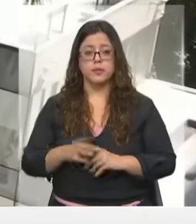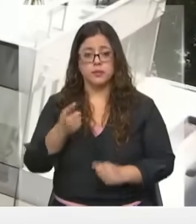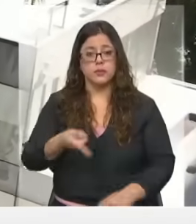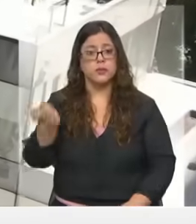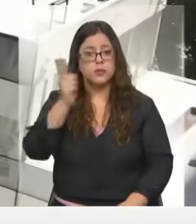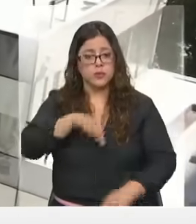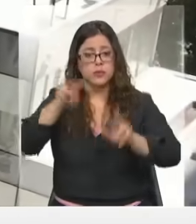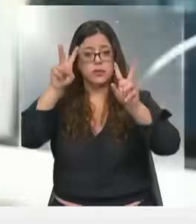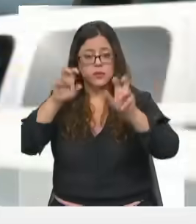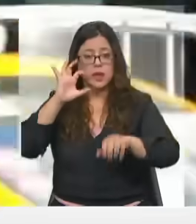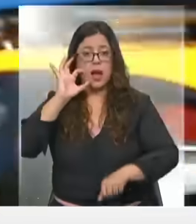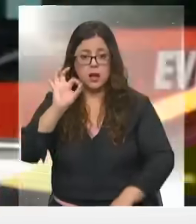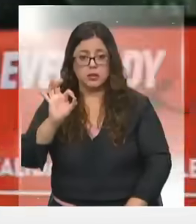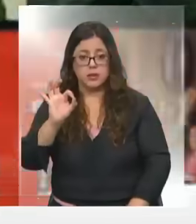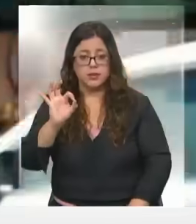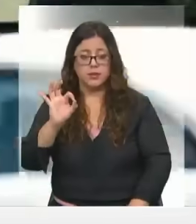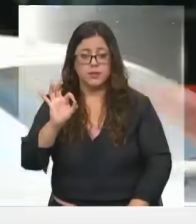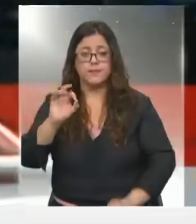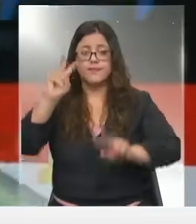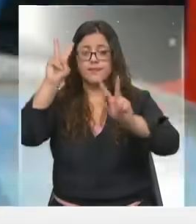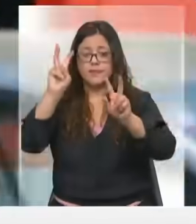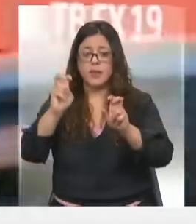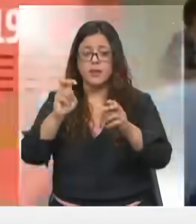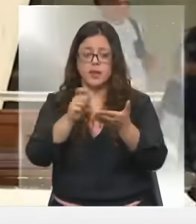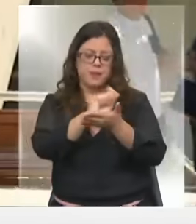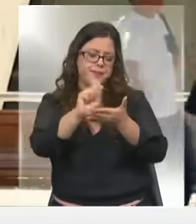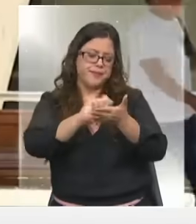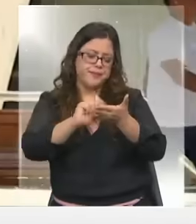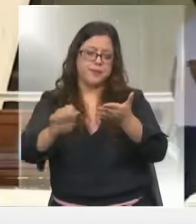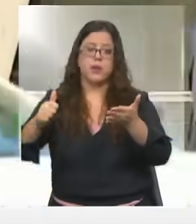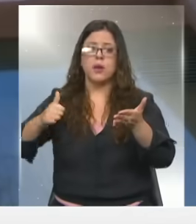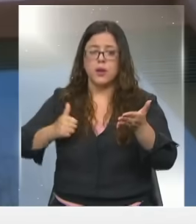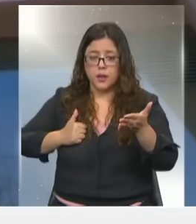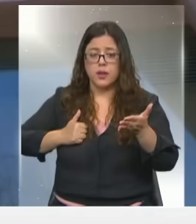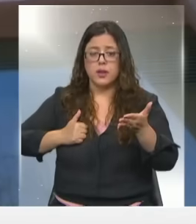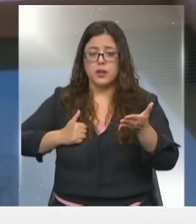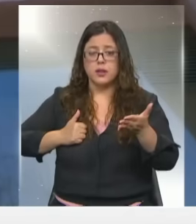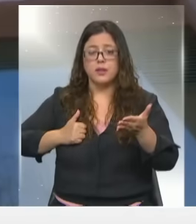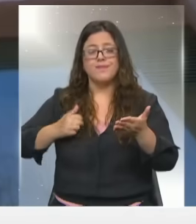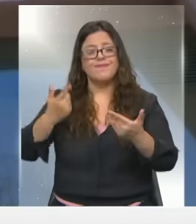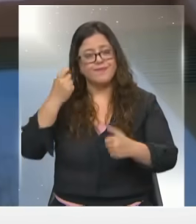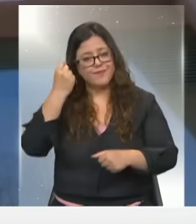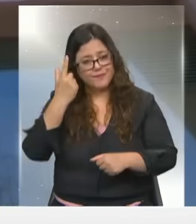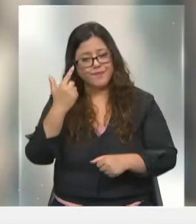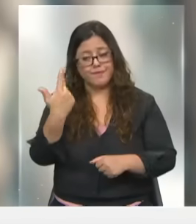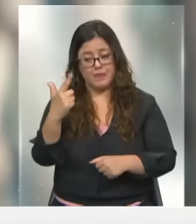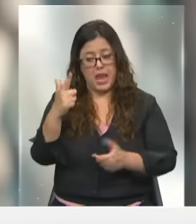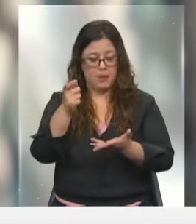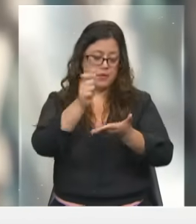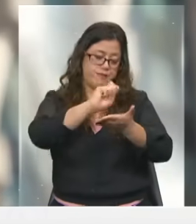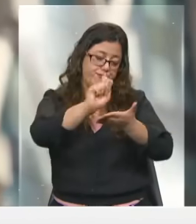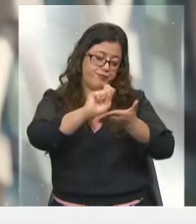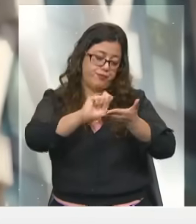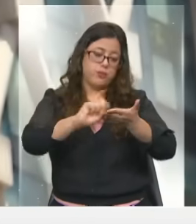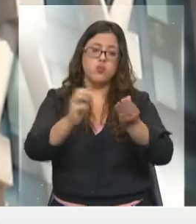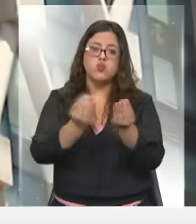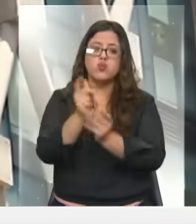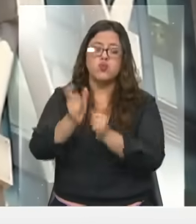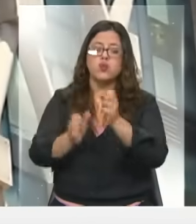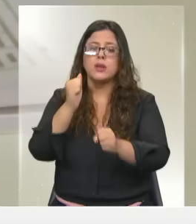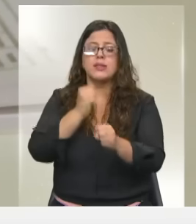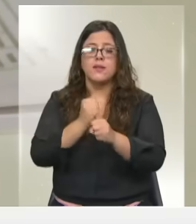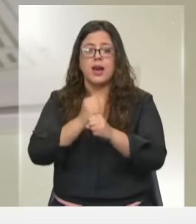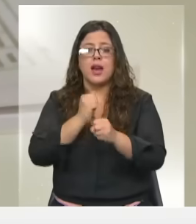Volvamos al caso de Las Condes. Mediante el registro de sus libros de asistencia llenados, como ya sabemos, a mano, cientos de